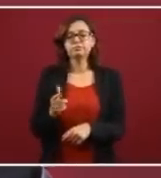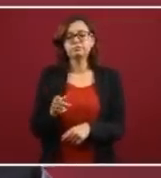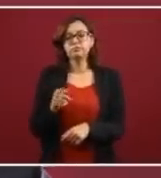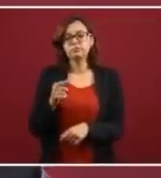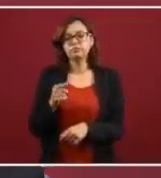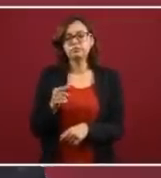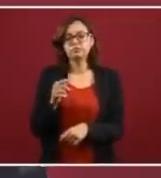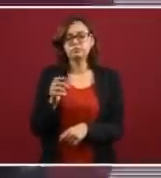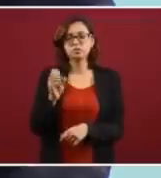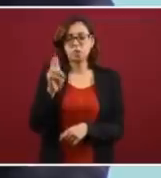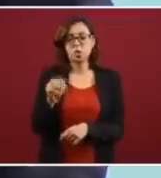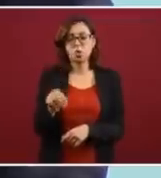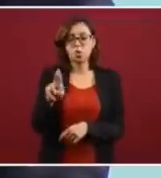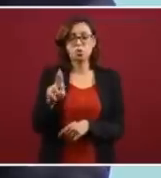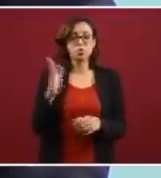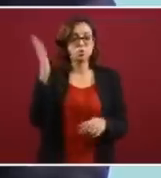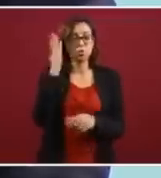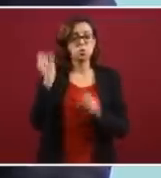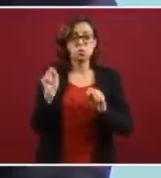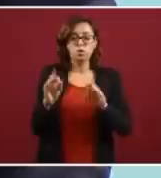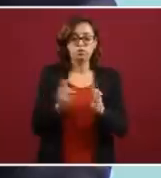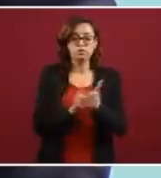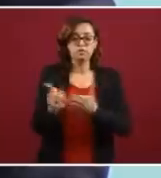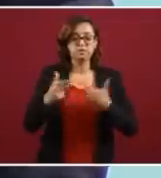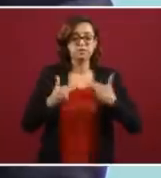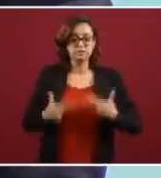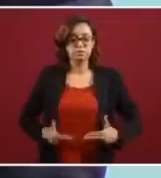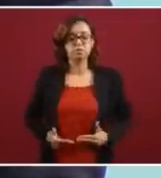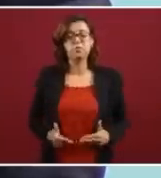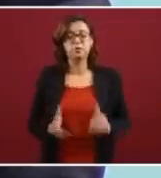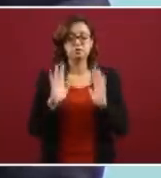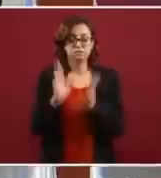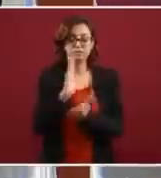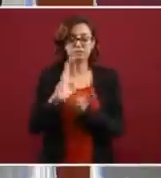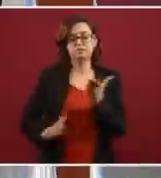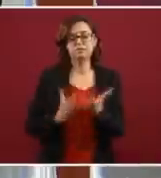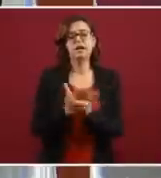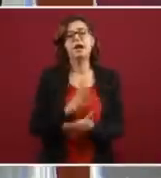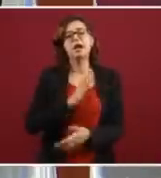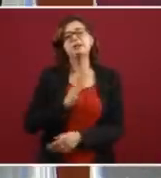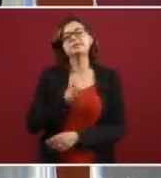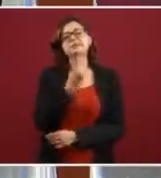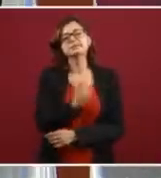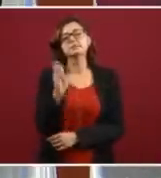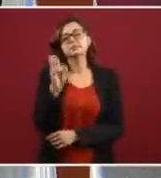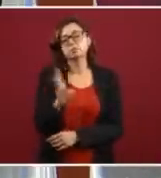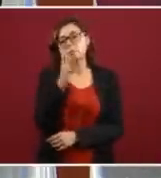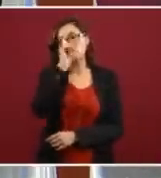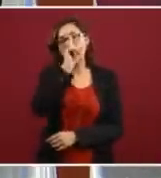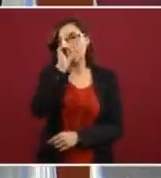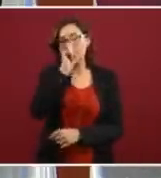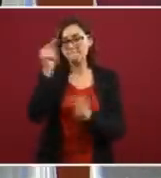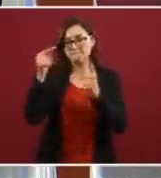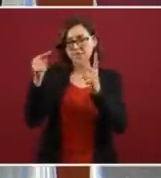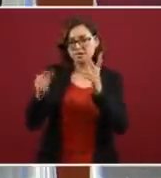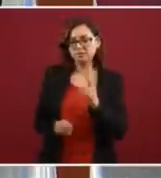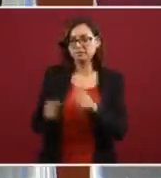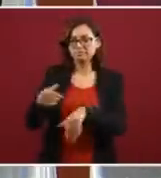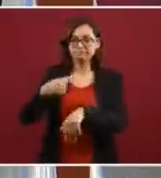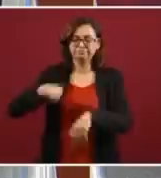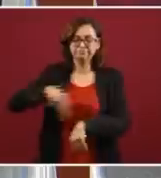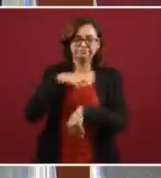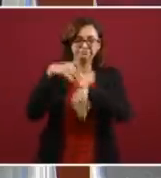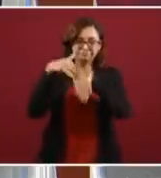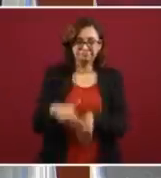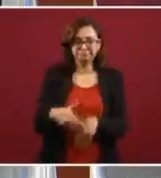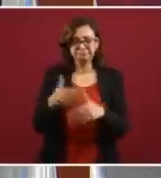Alta Comisionada de Naciones Unidas para los Derechos Humanos, donde se emitieron 104 recomendaciones que están siendo ya implementadas.